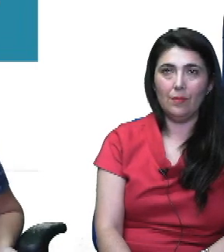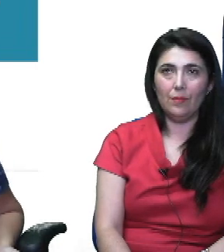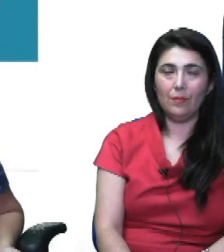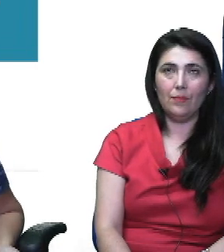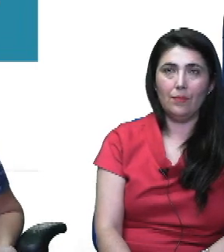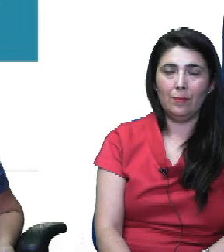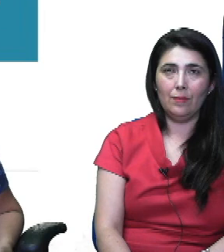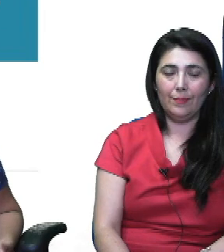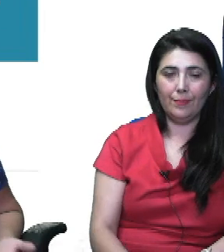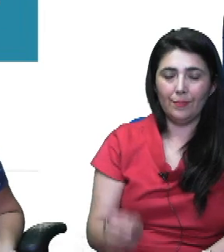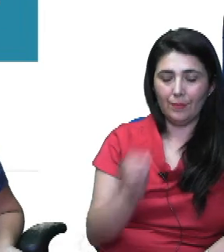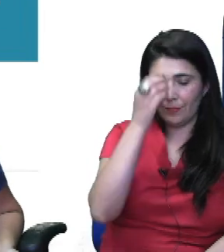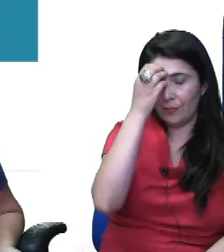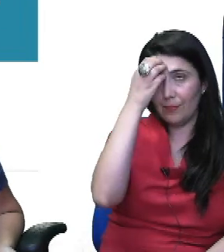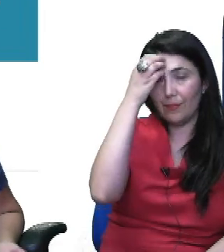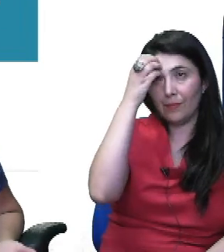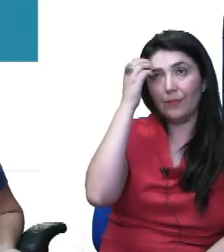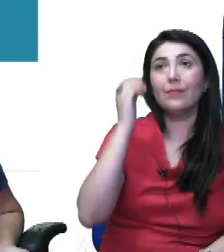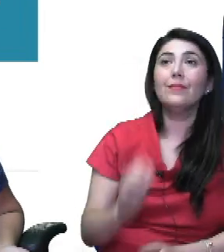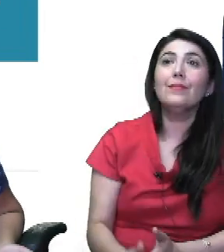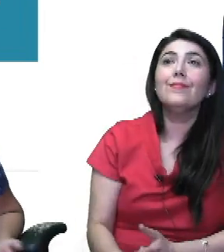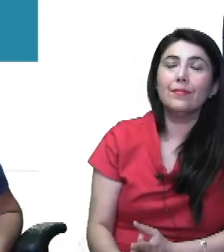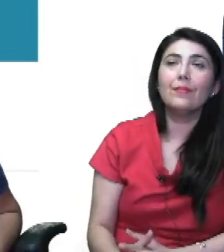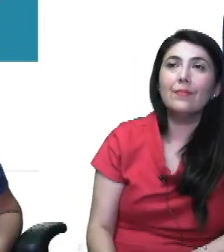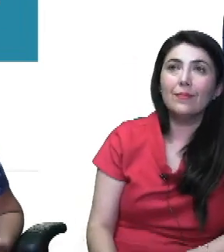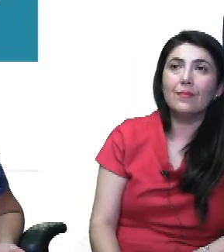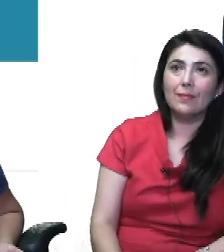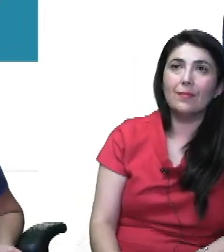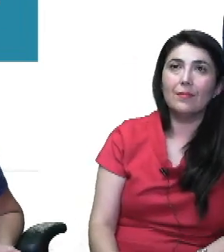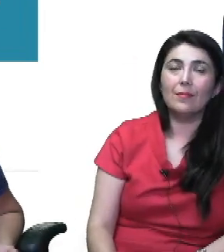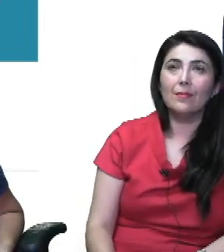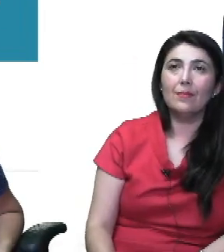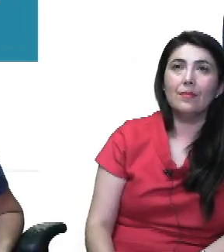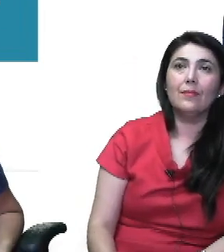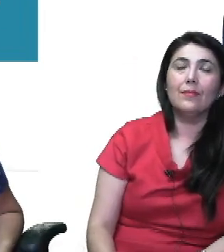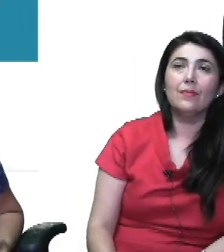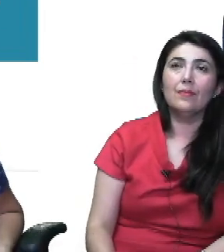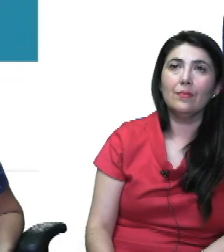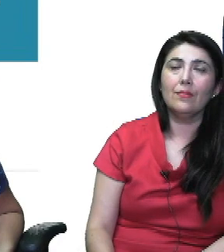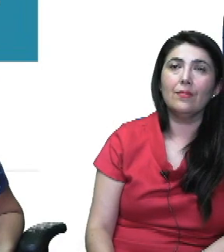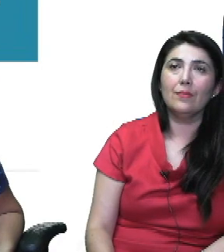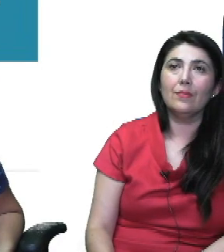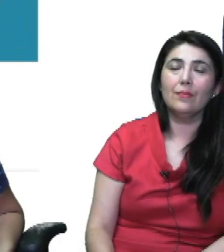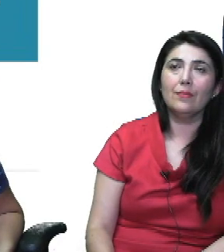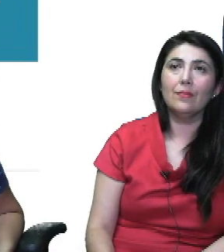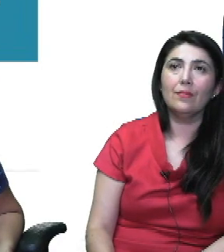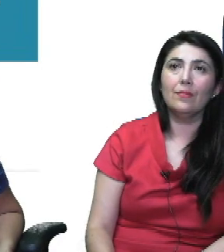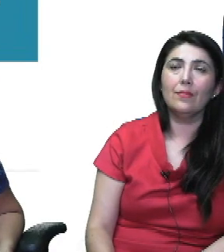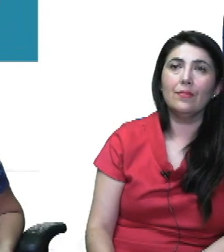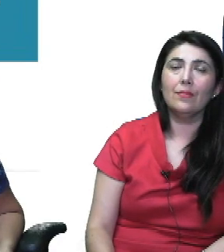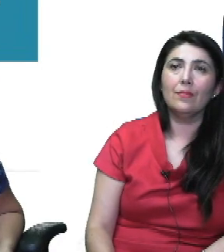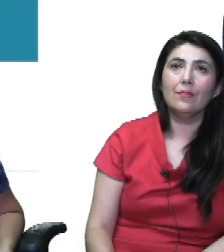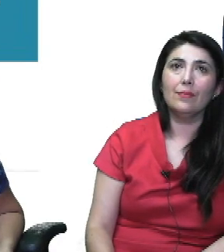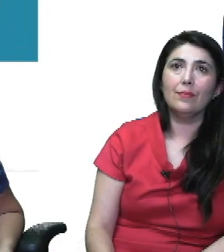herramientas básicas, y también los invitamos a ustedes a poder revisarlo. Primera ayuda psicológica, una herramienta bastante útil que va a orientar entonces